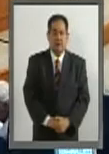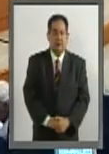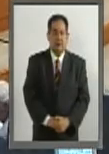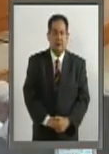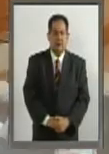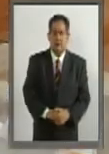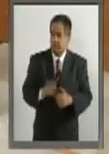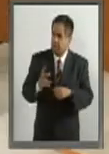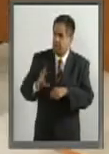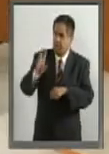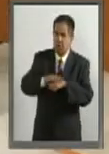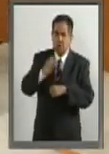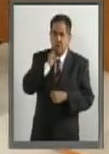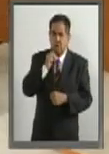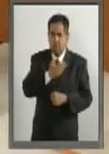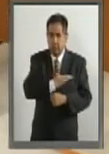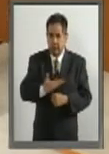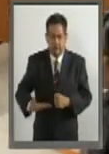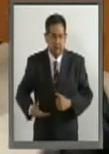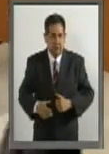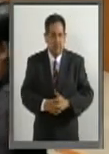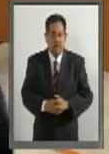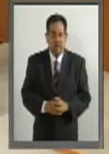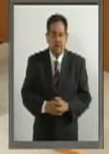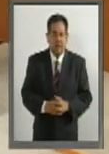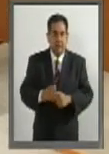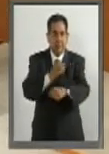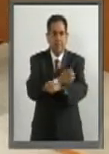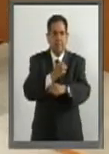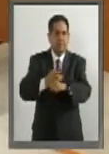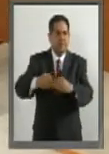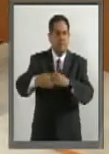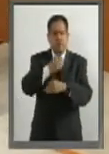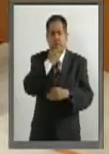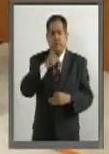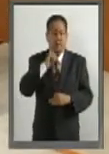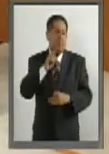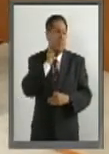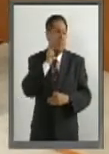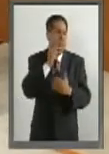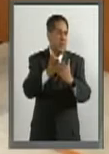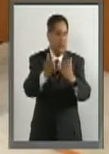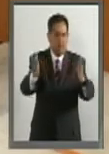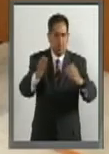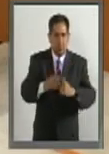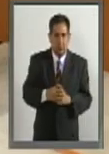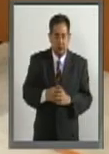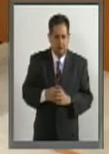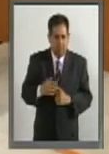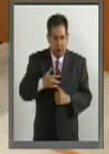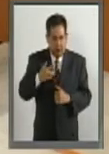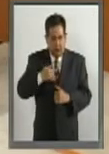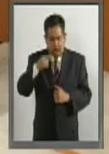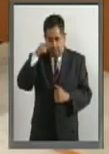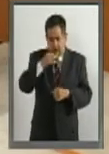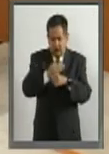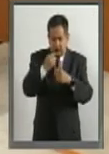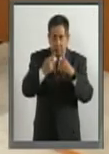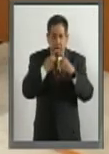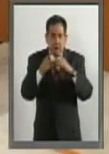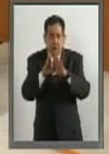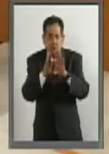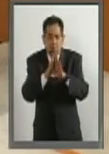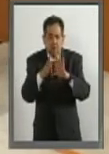Con su permiso, senador presidente, compañeras senadoras, compañeros senadores, estamos aquí para discutir y votar